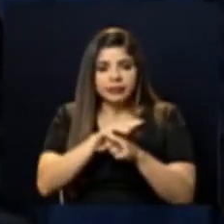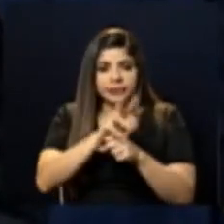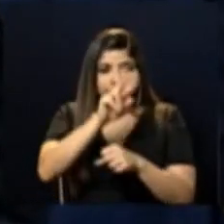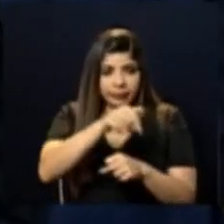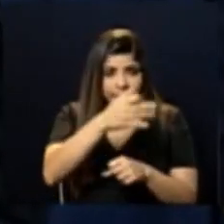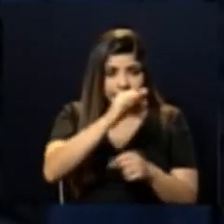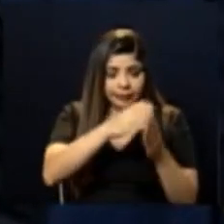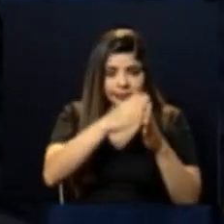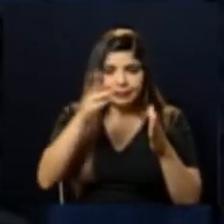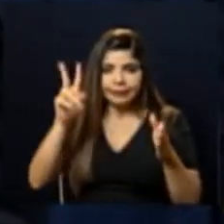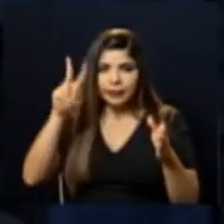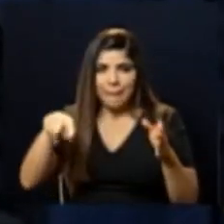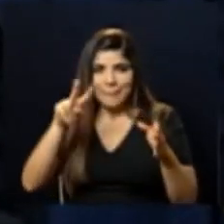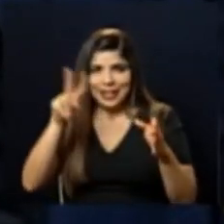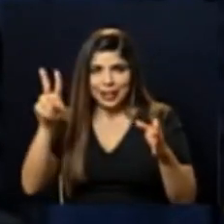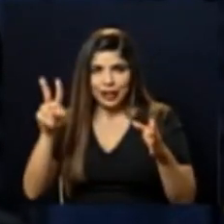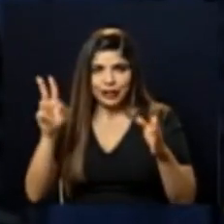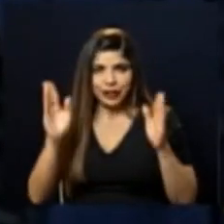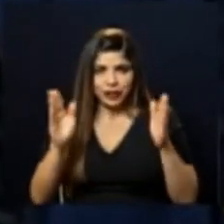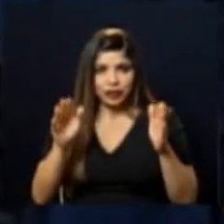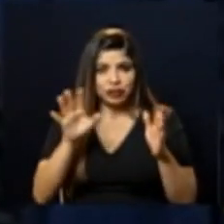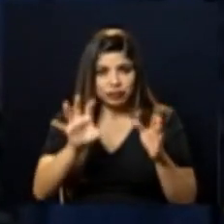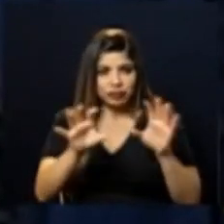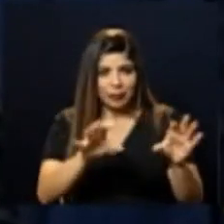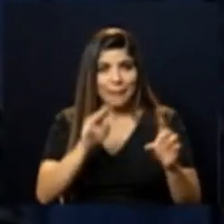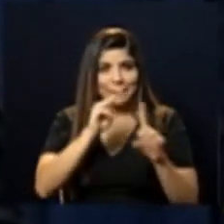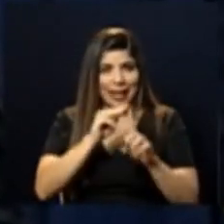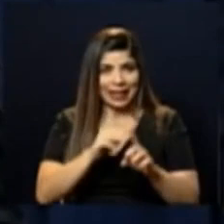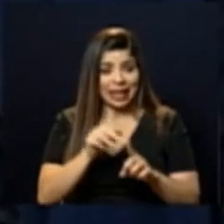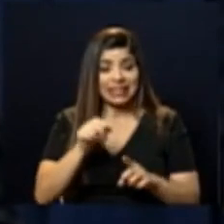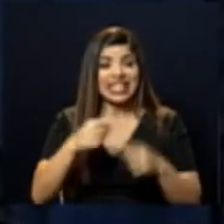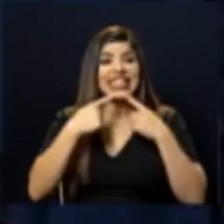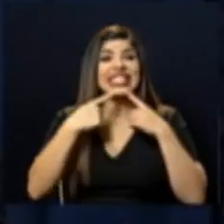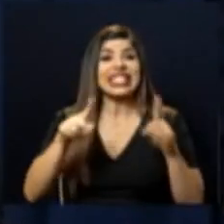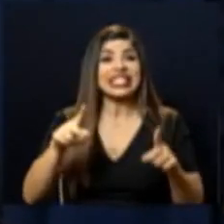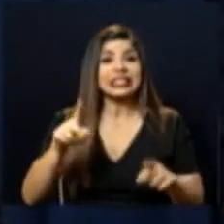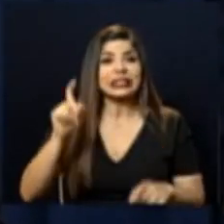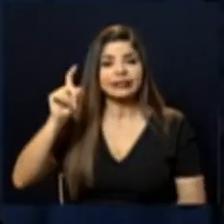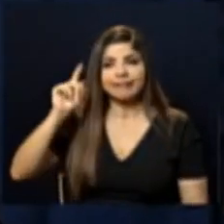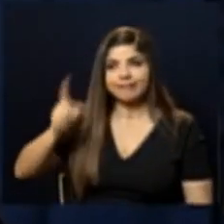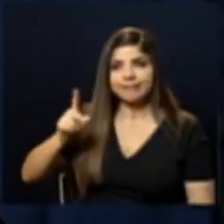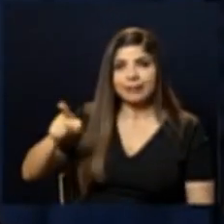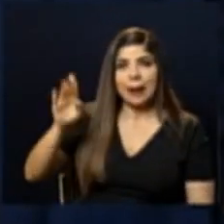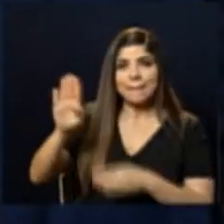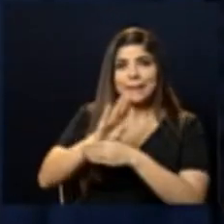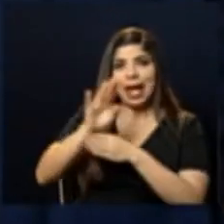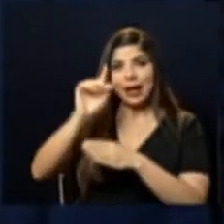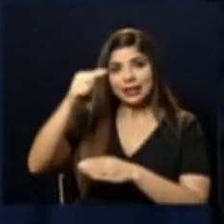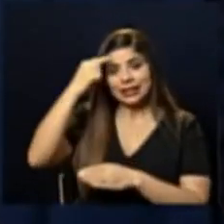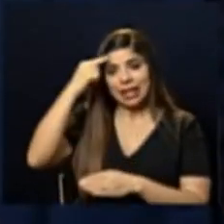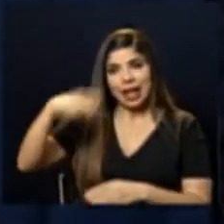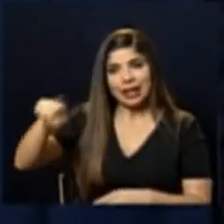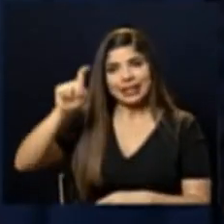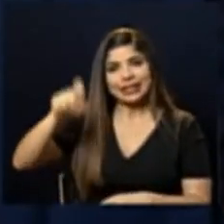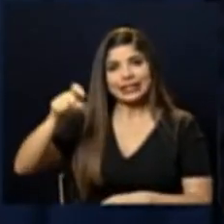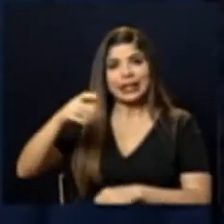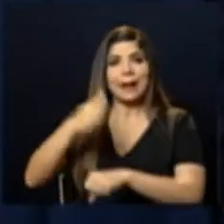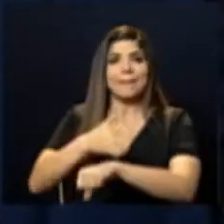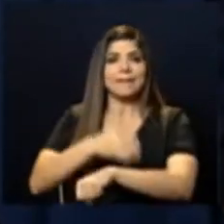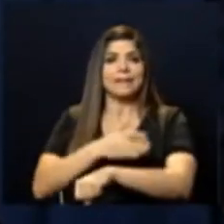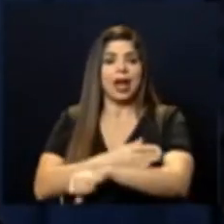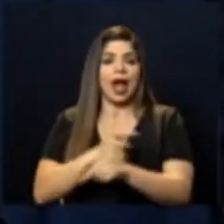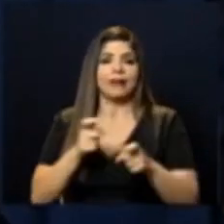2019-2022. Con esta directriz se instruye a los bancos estatales a mejorar su